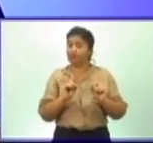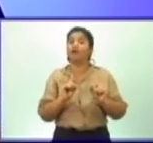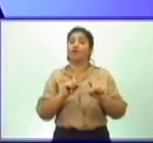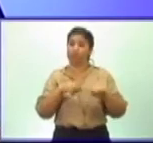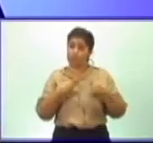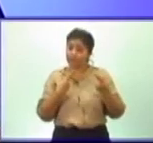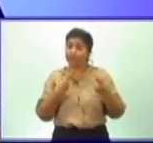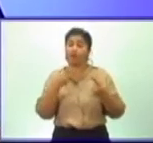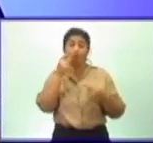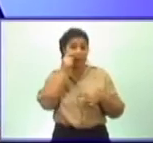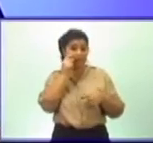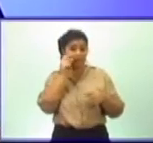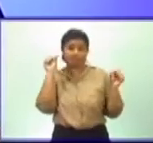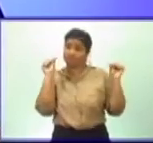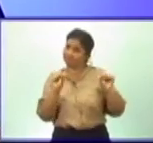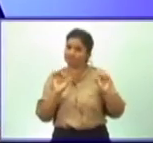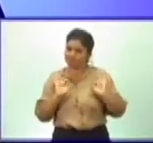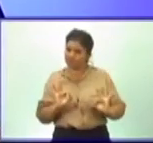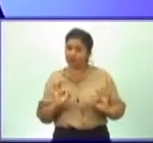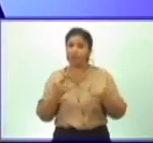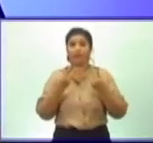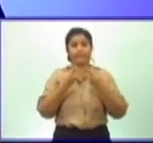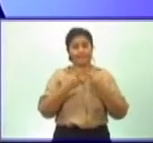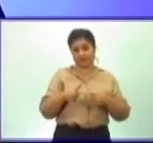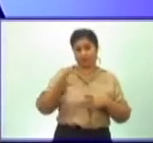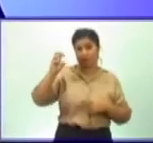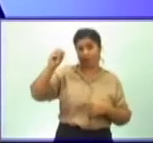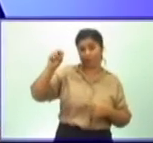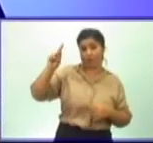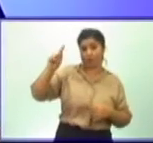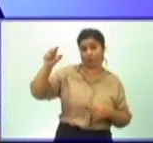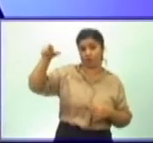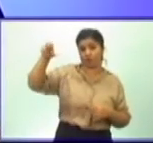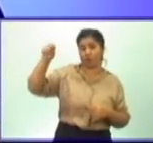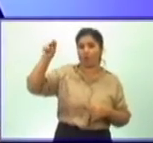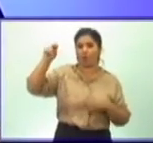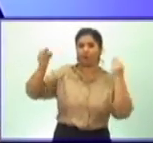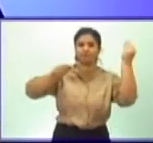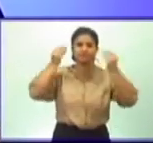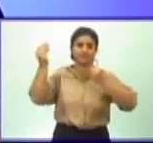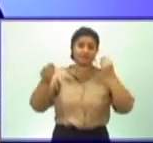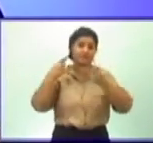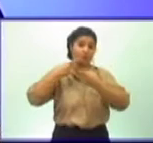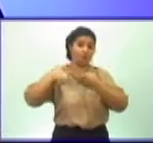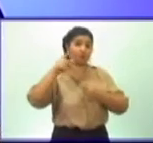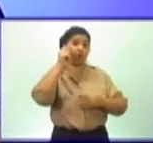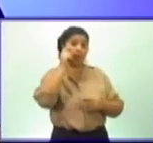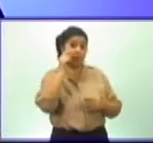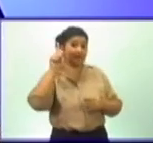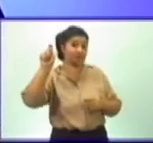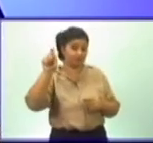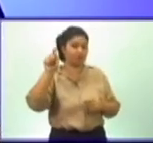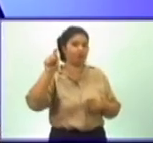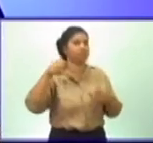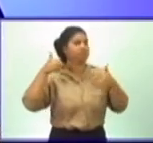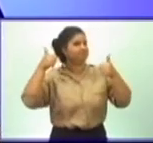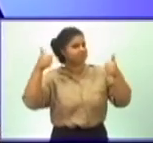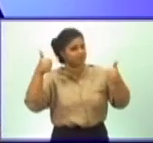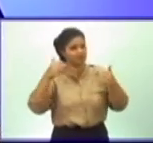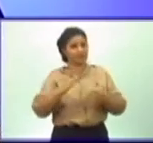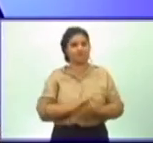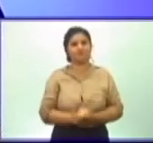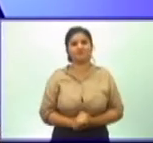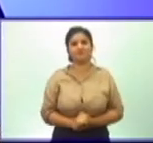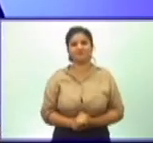personajes quien los vayan caracterizando, y así, bueno, va creando la expectación en el público que está en